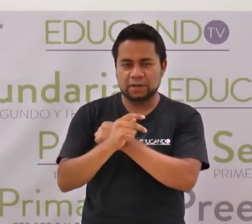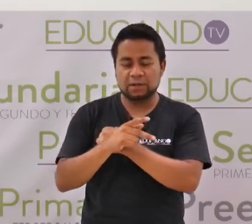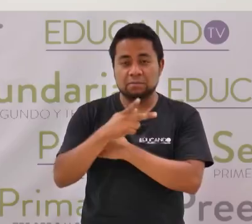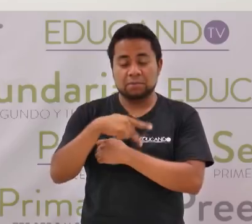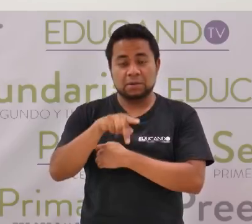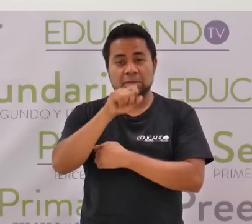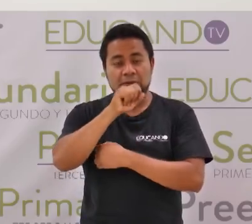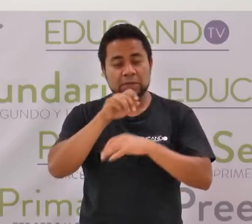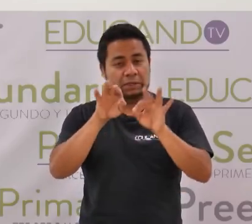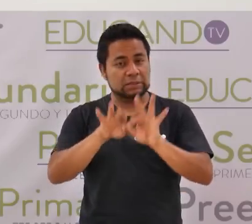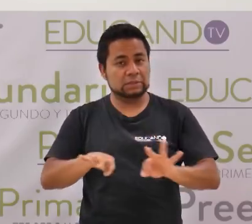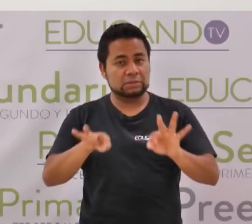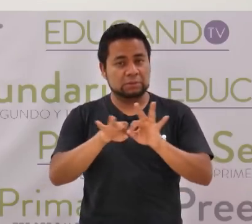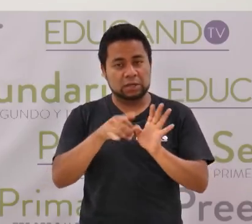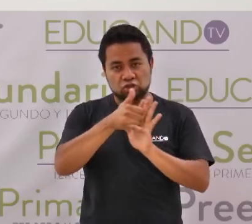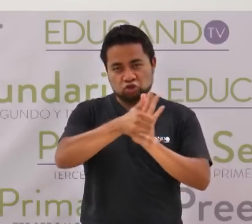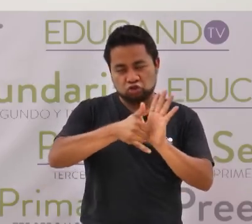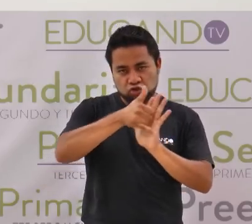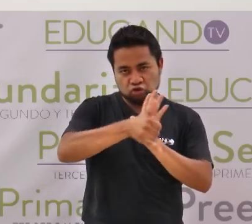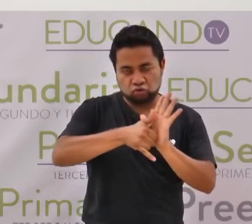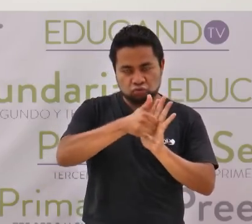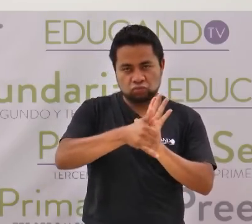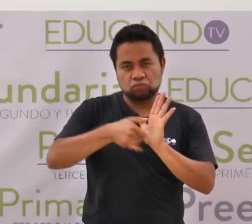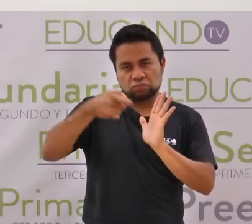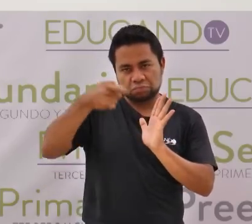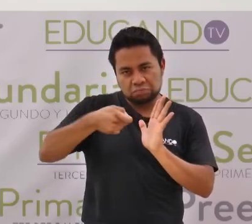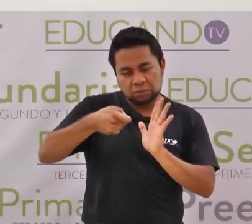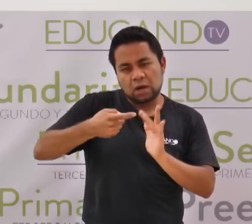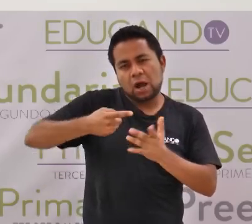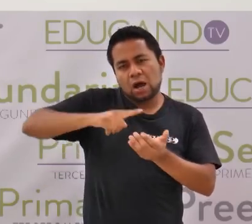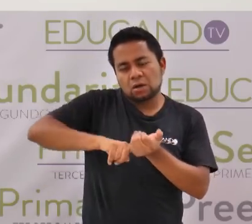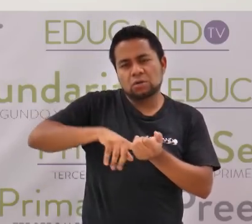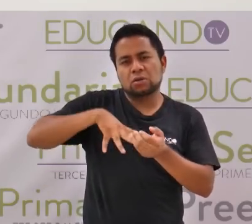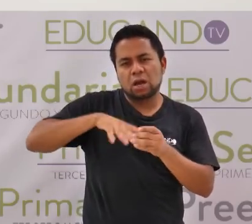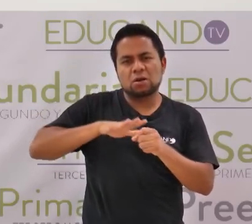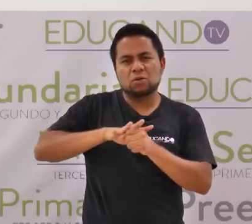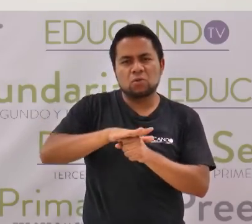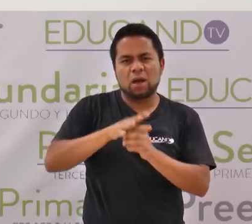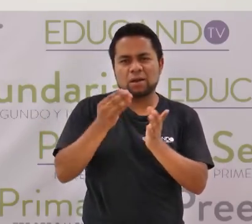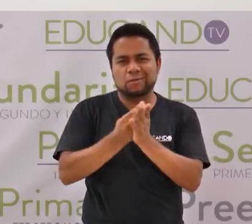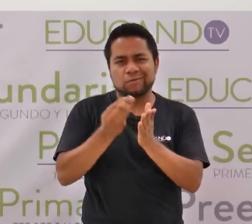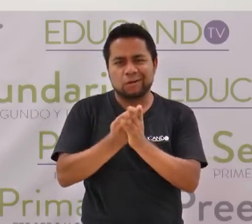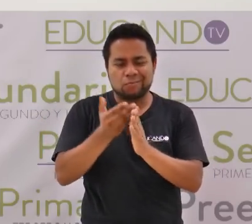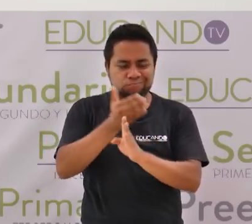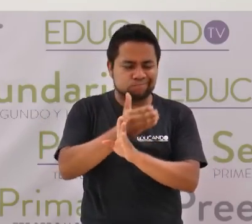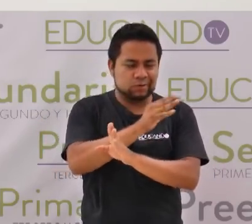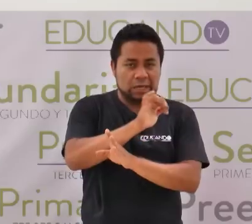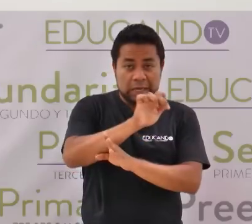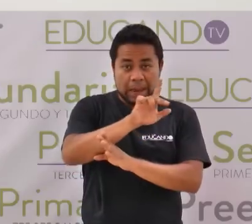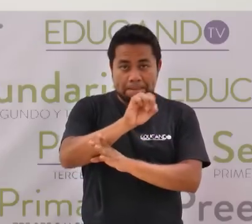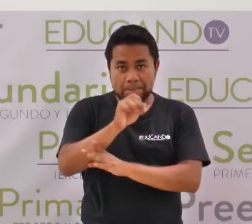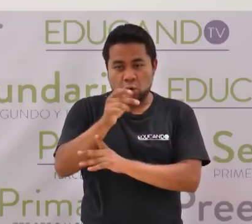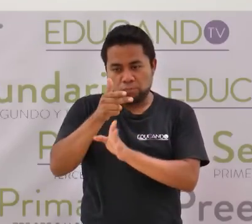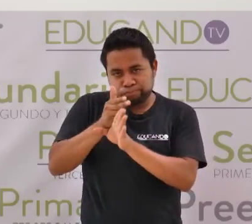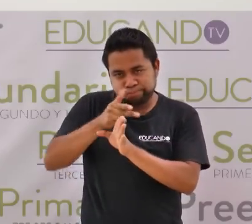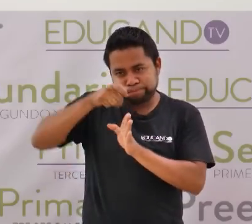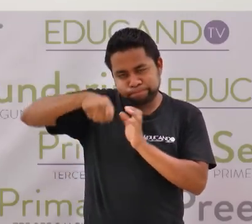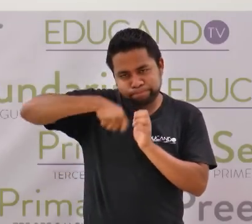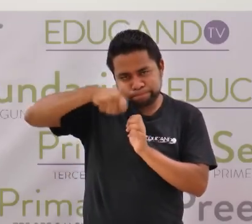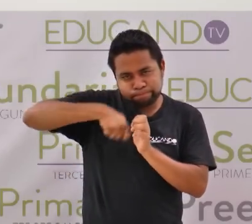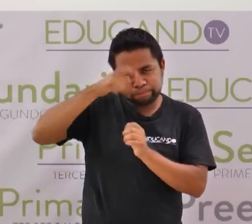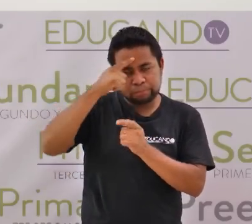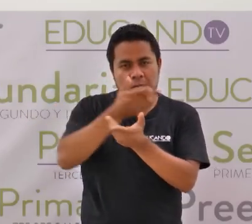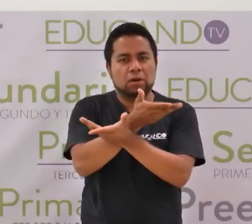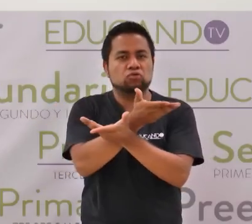TV, pero en especial en YouTube, porque ahí están todas las sesiones que el YEPO produce para